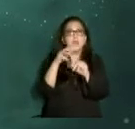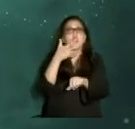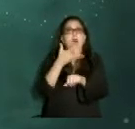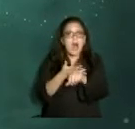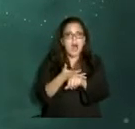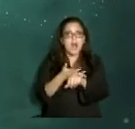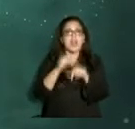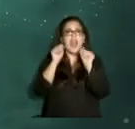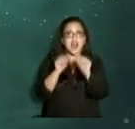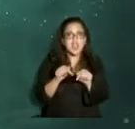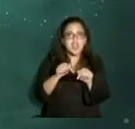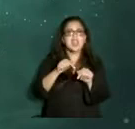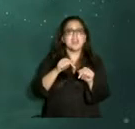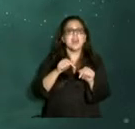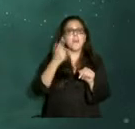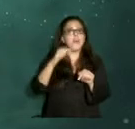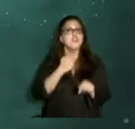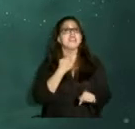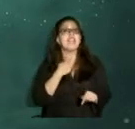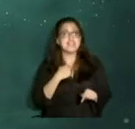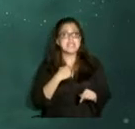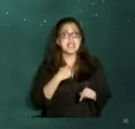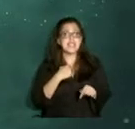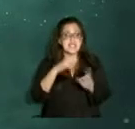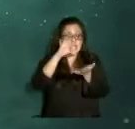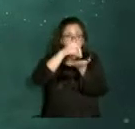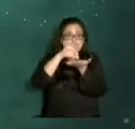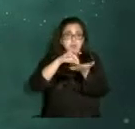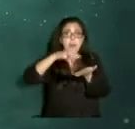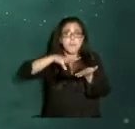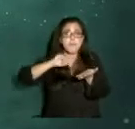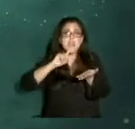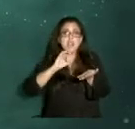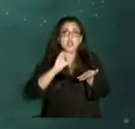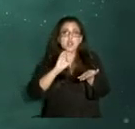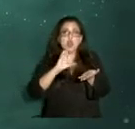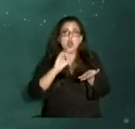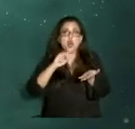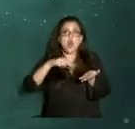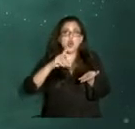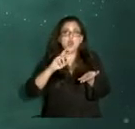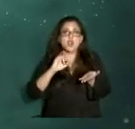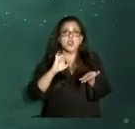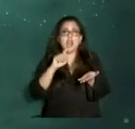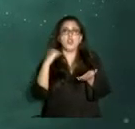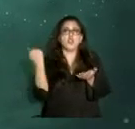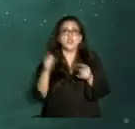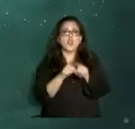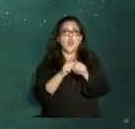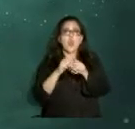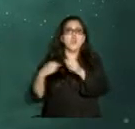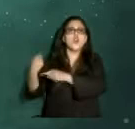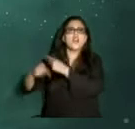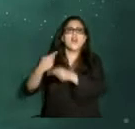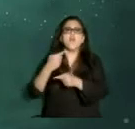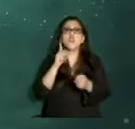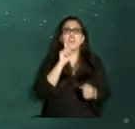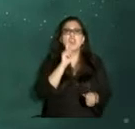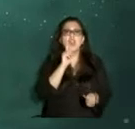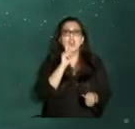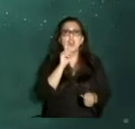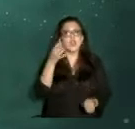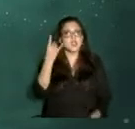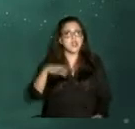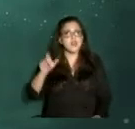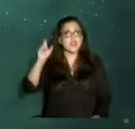en las mitocondrias. Lo interesante es que las mitocondrias las heredamos con el citoplasma. ¿Y el citoplasma de quién lo heredamos? Lo heredamos solamente